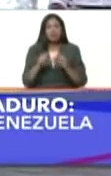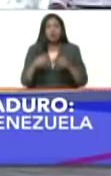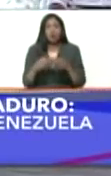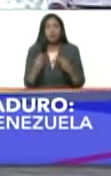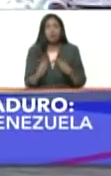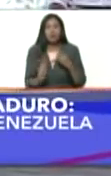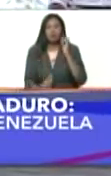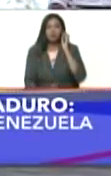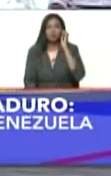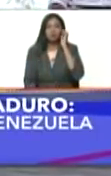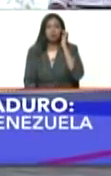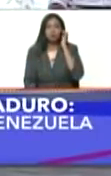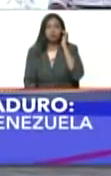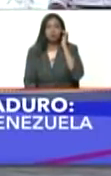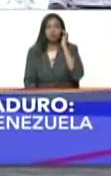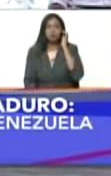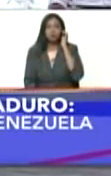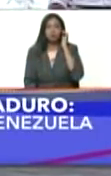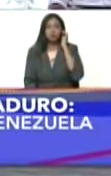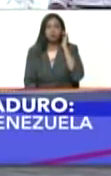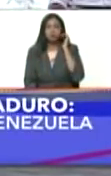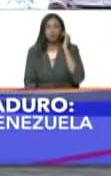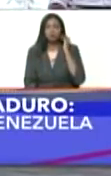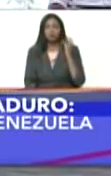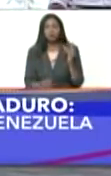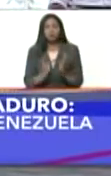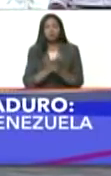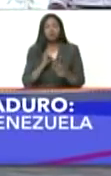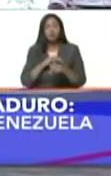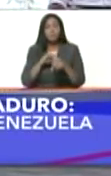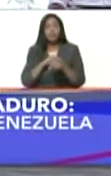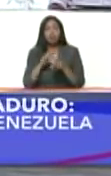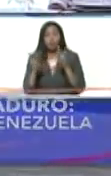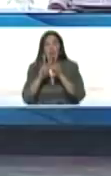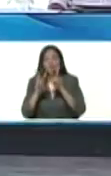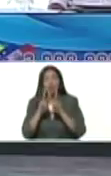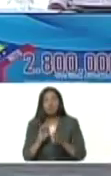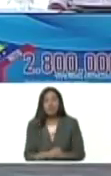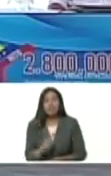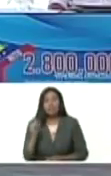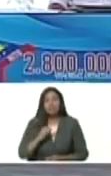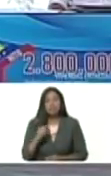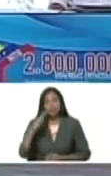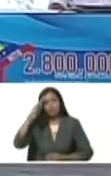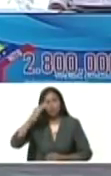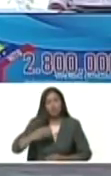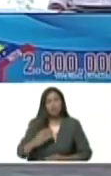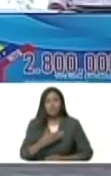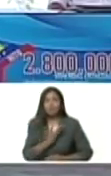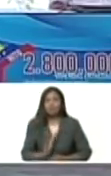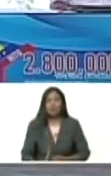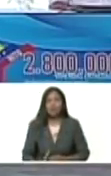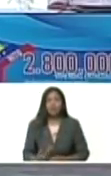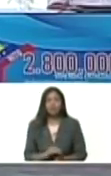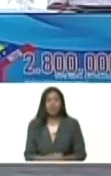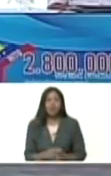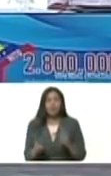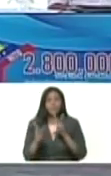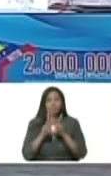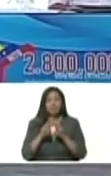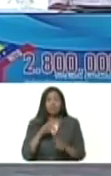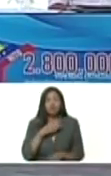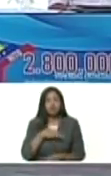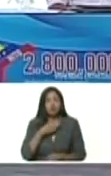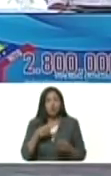Juan Albañil. Bueno, compañero Villarroel, por favor. Sí, mi comandante presidente, la gran misión Vivienda